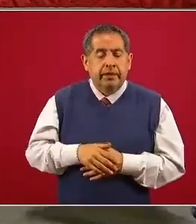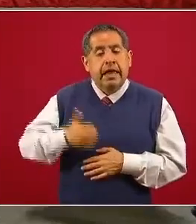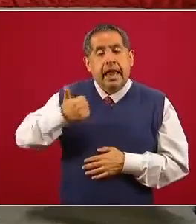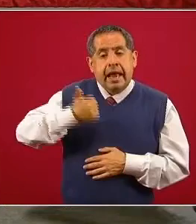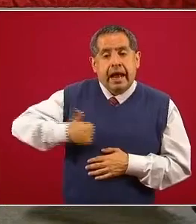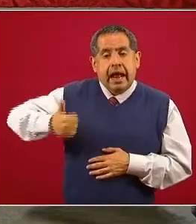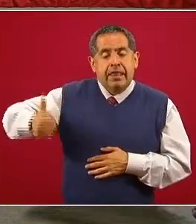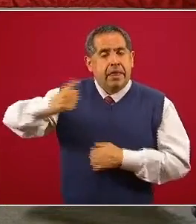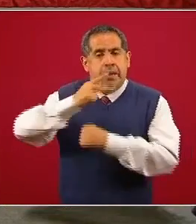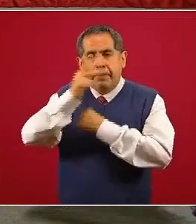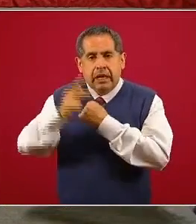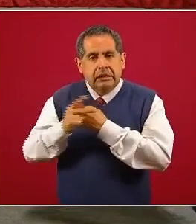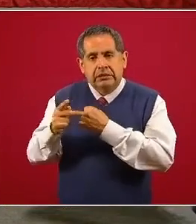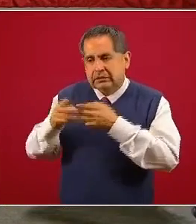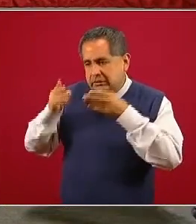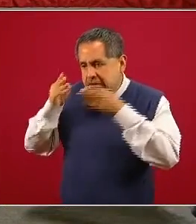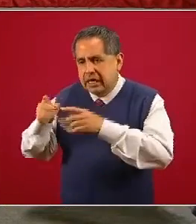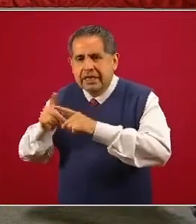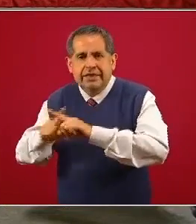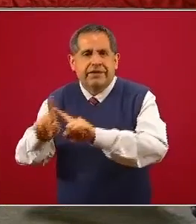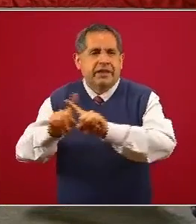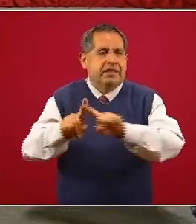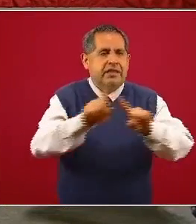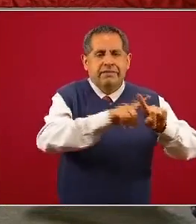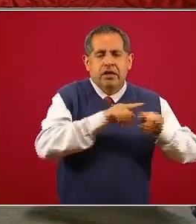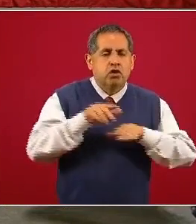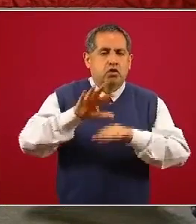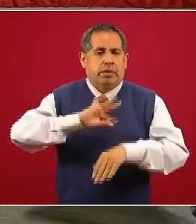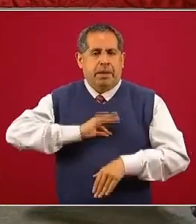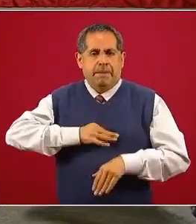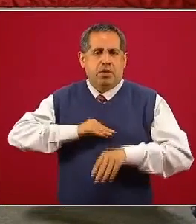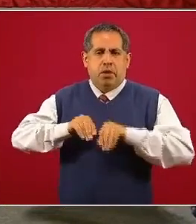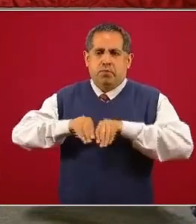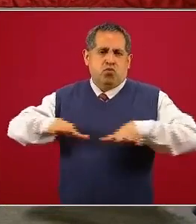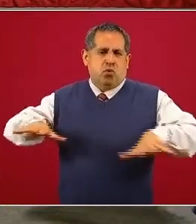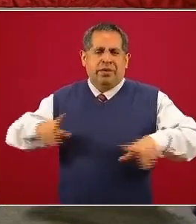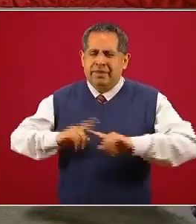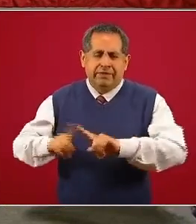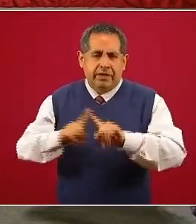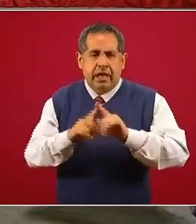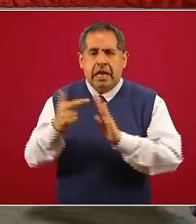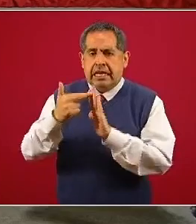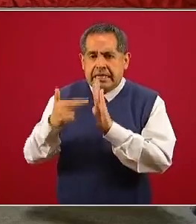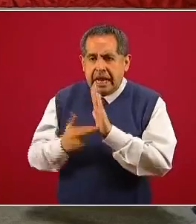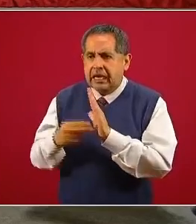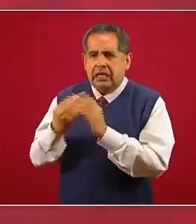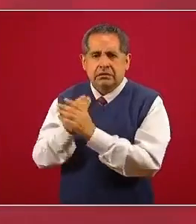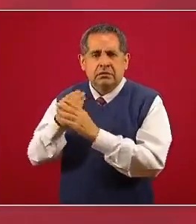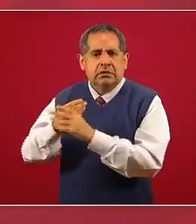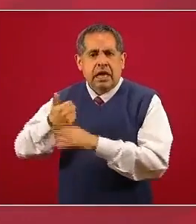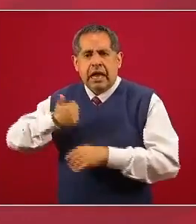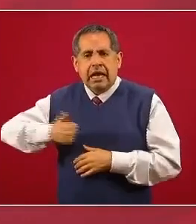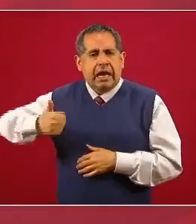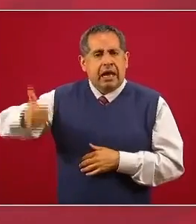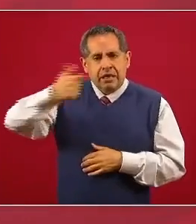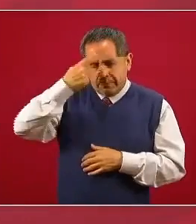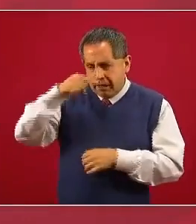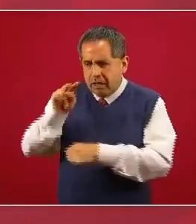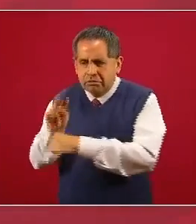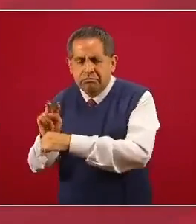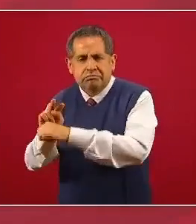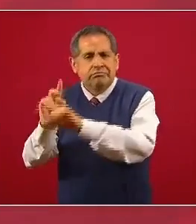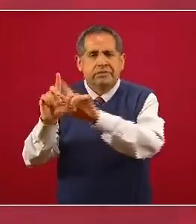país tiene abordajes diferentes sobre la vigilancia epidemiológica. Esto quiere decir las reglas de operación del sistema de